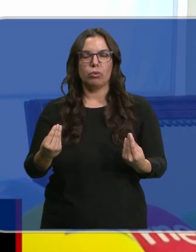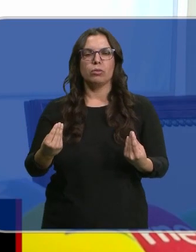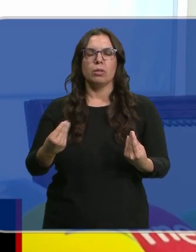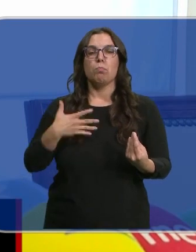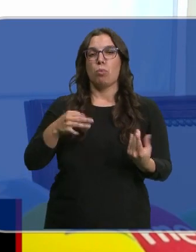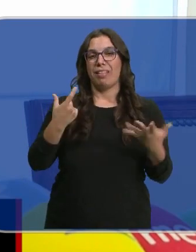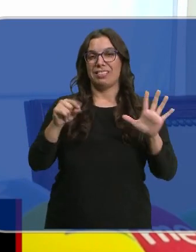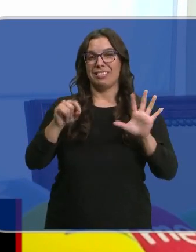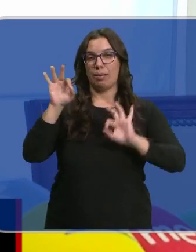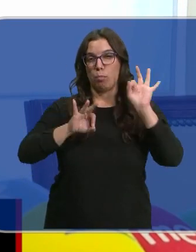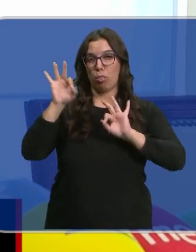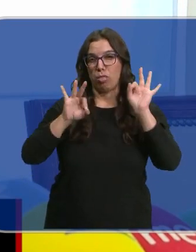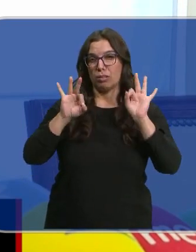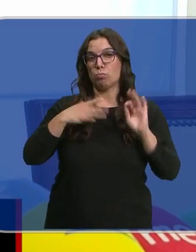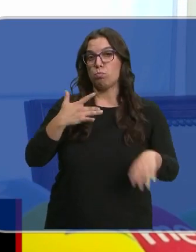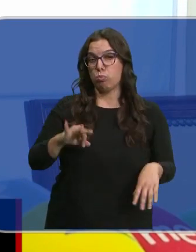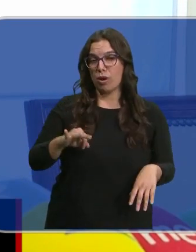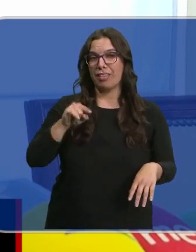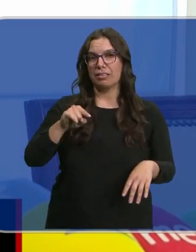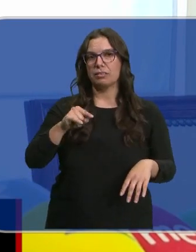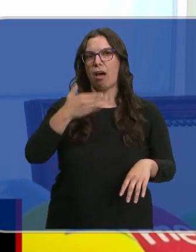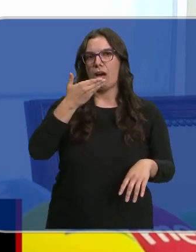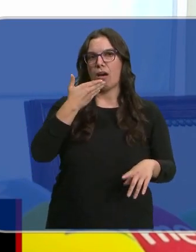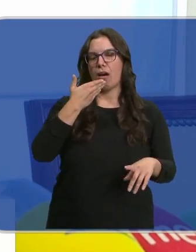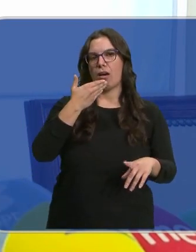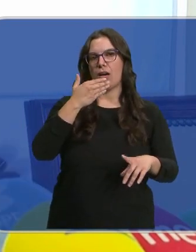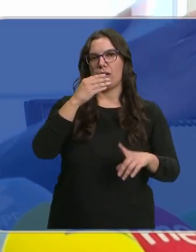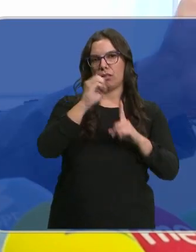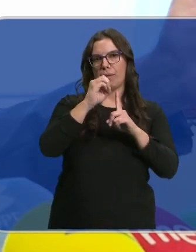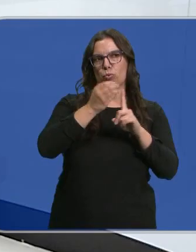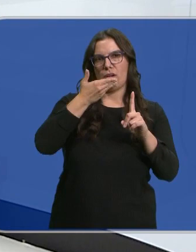una probabilidad del 60% de que sea cálido.